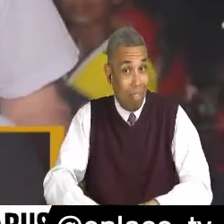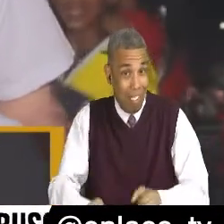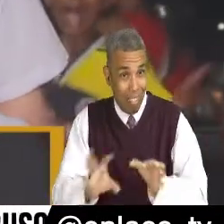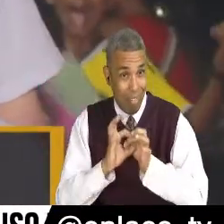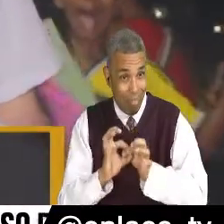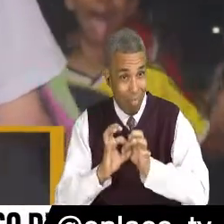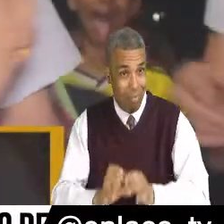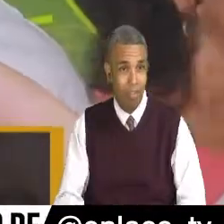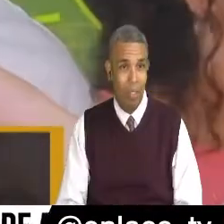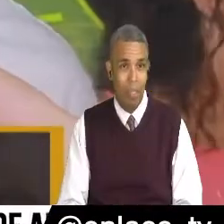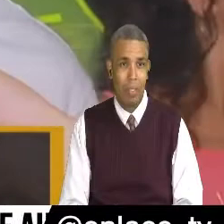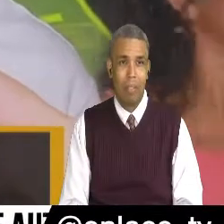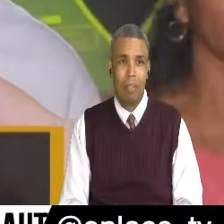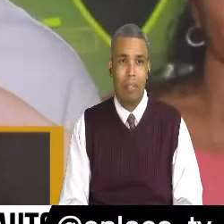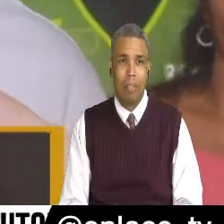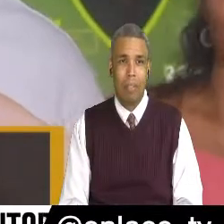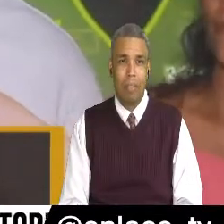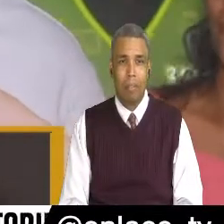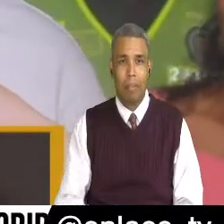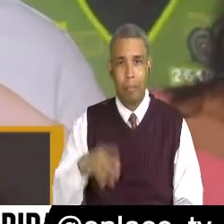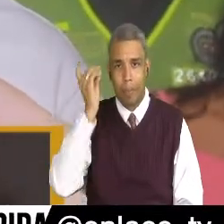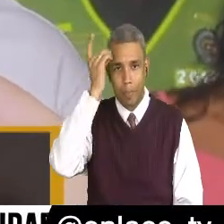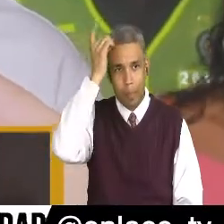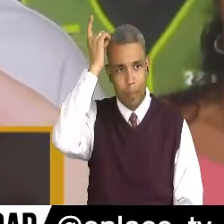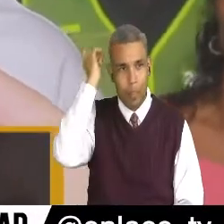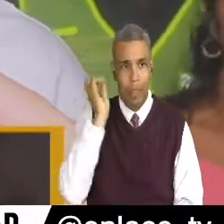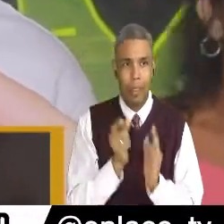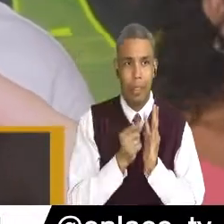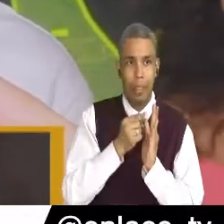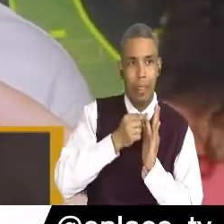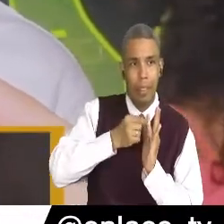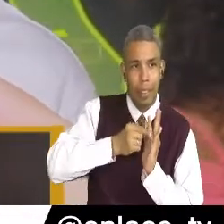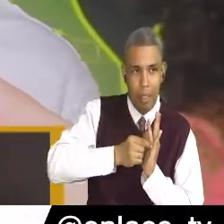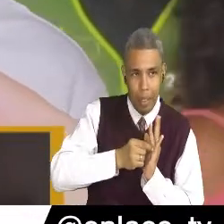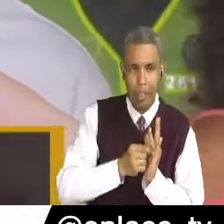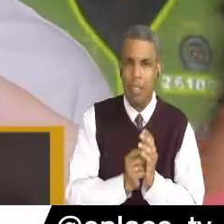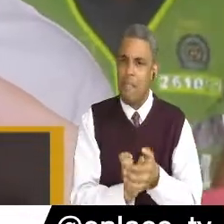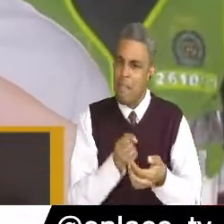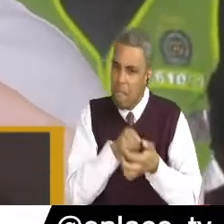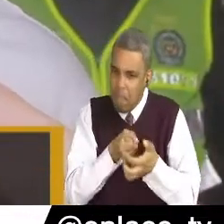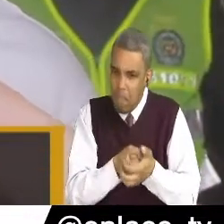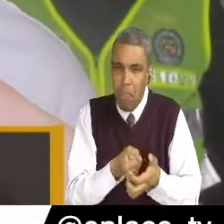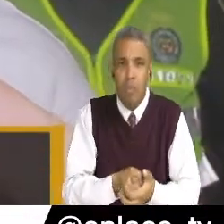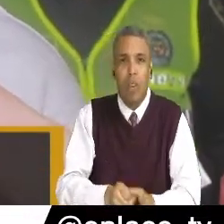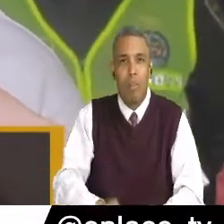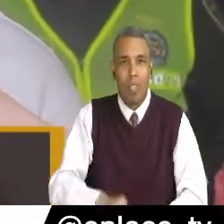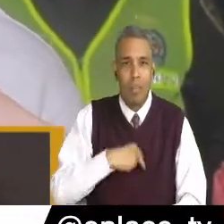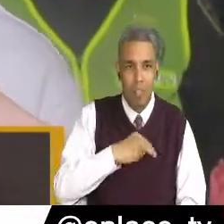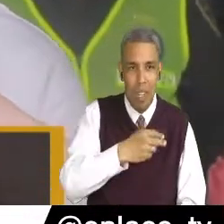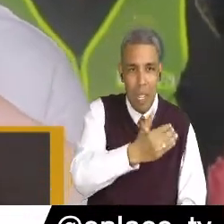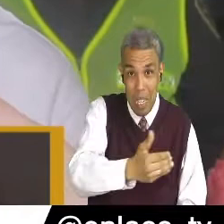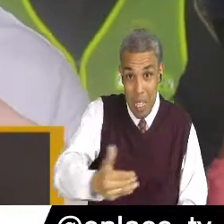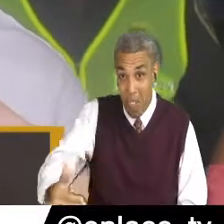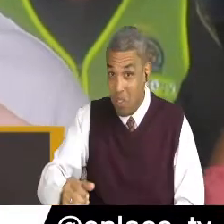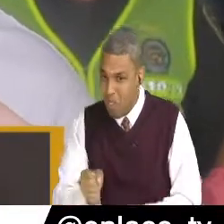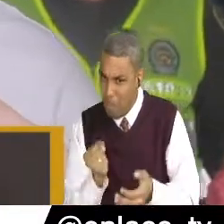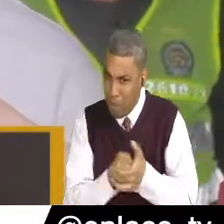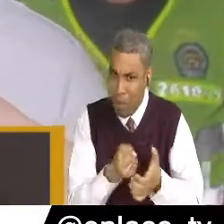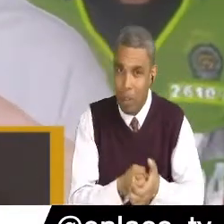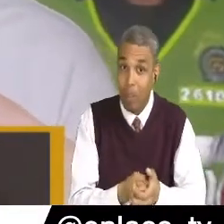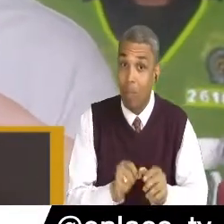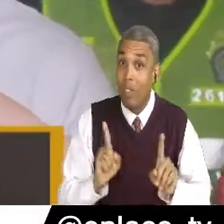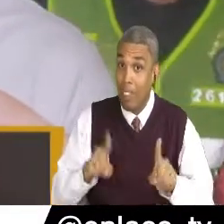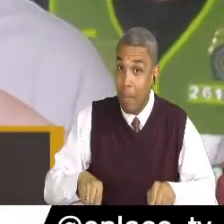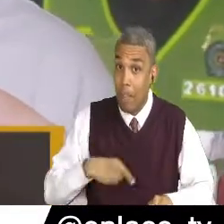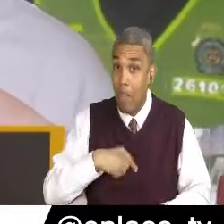labor que viene haciendo la gestora social, que se ha dedicado realmente a trabajar por todo el tema de los niños, la infancia y los adultos